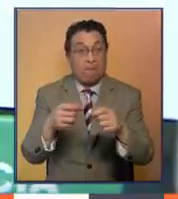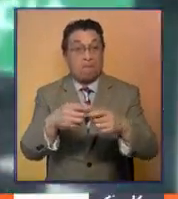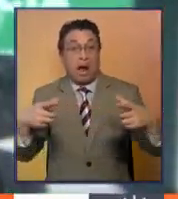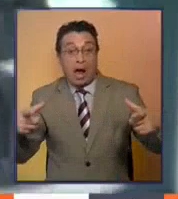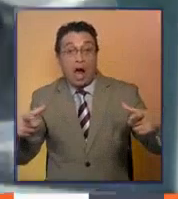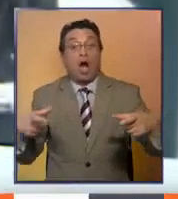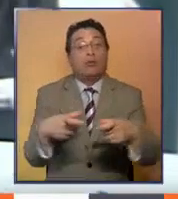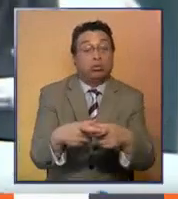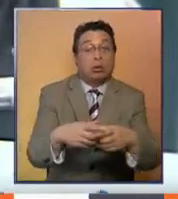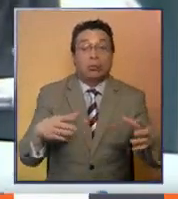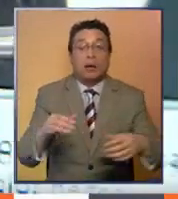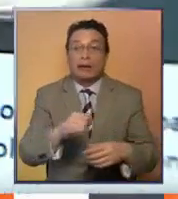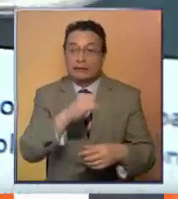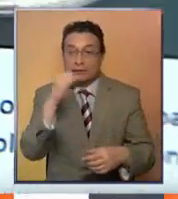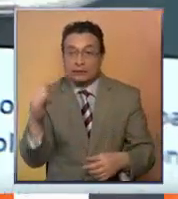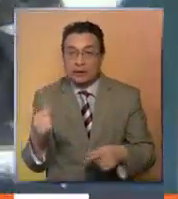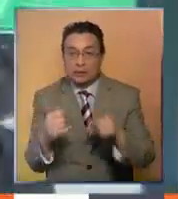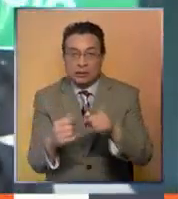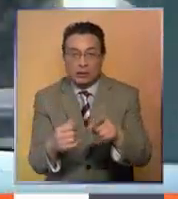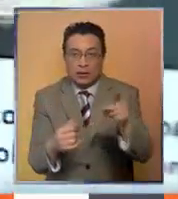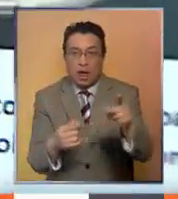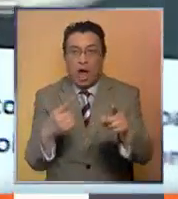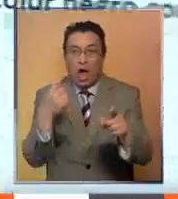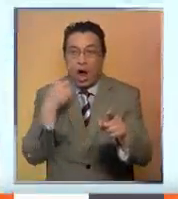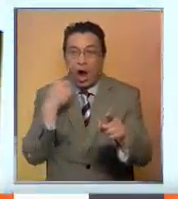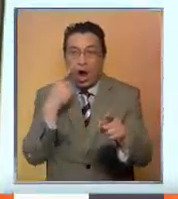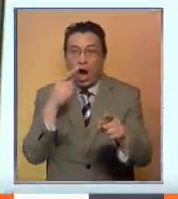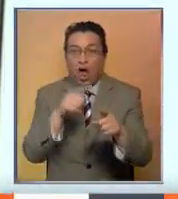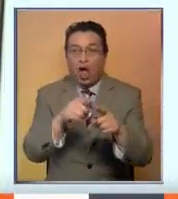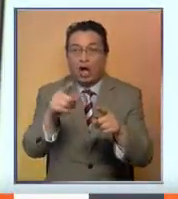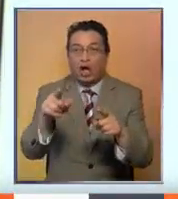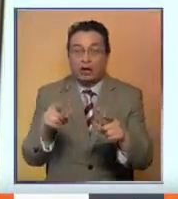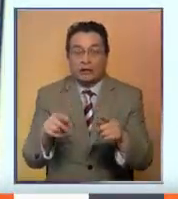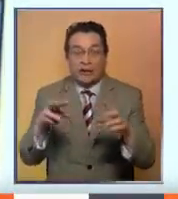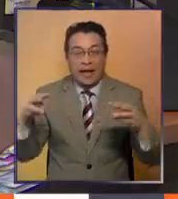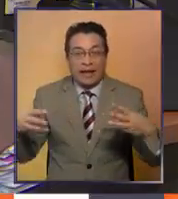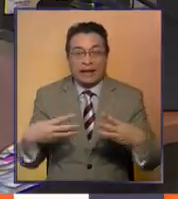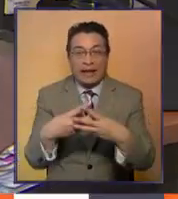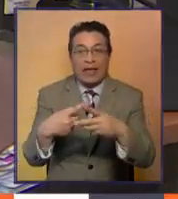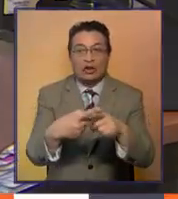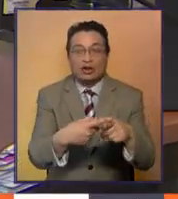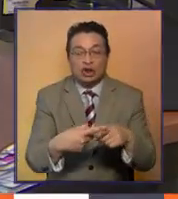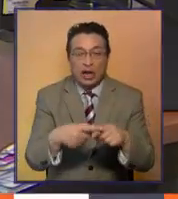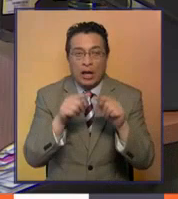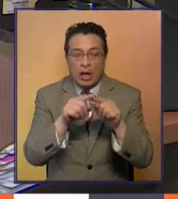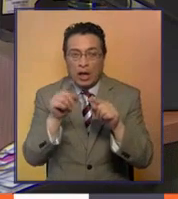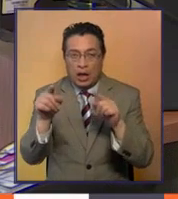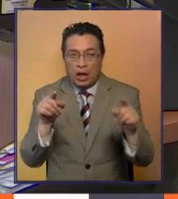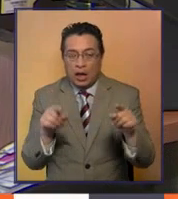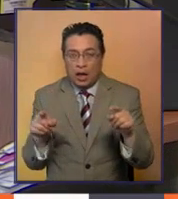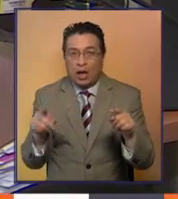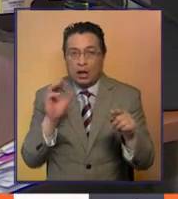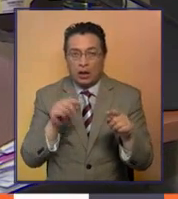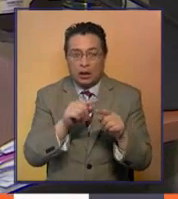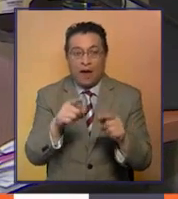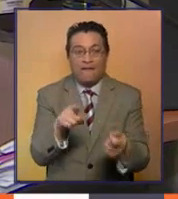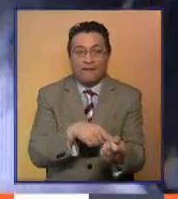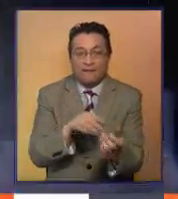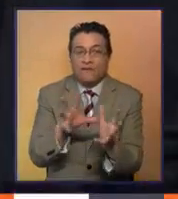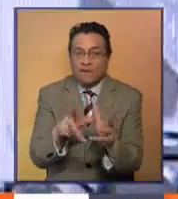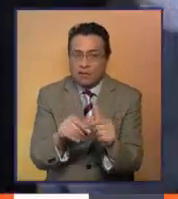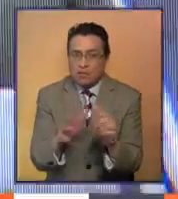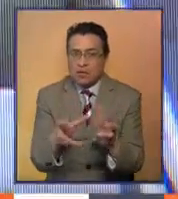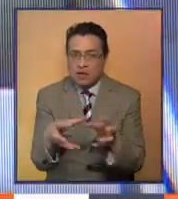algunos menos siempre se entiende que son personas que se conocen se relaciona a través de las redes sociales se digan es decir es decir existe alguna relación de familiaridad entre